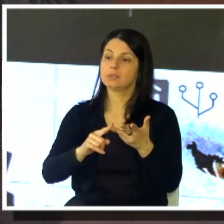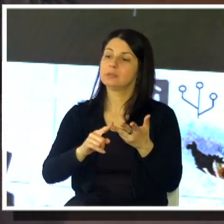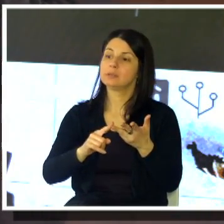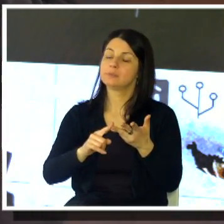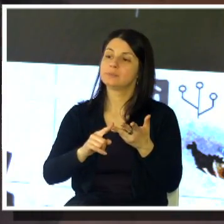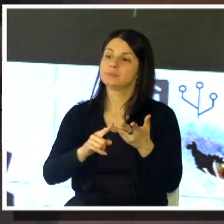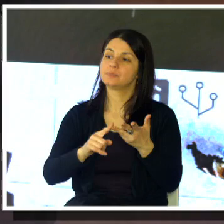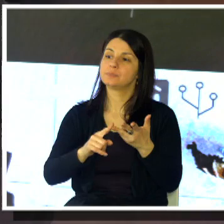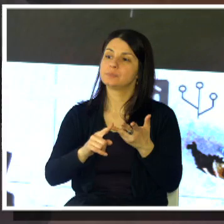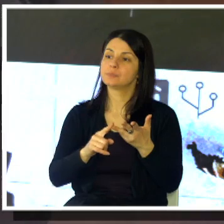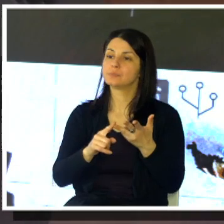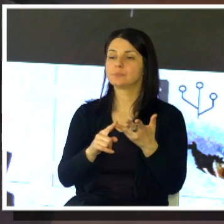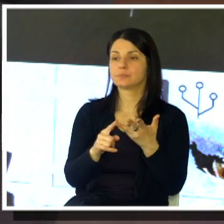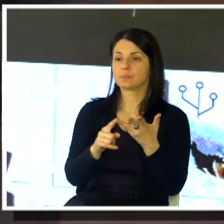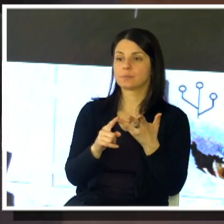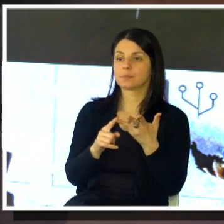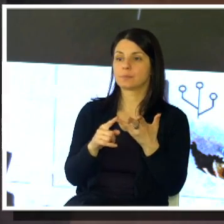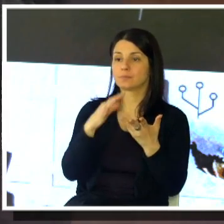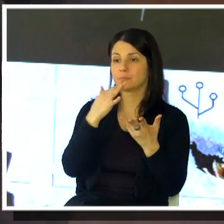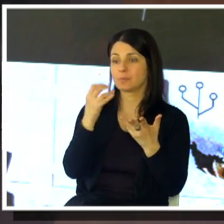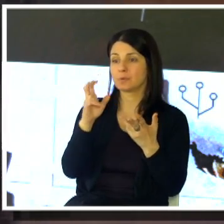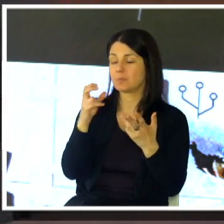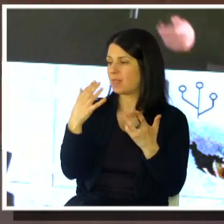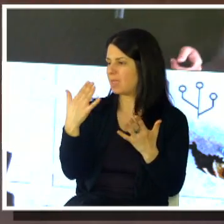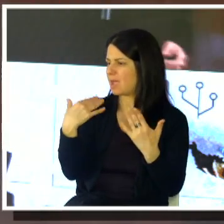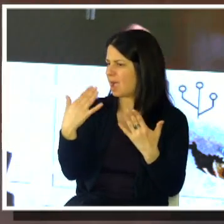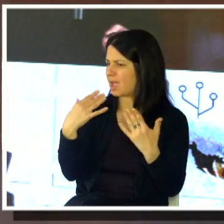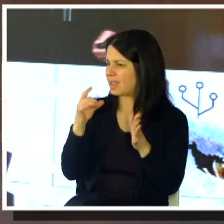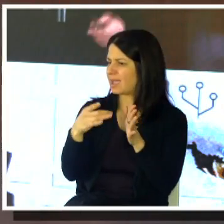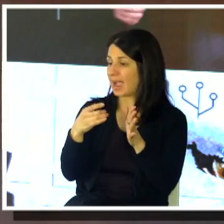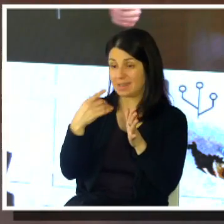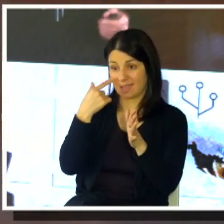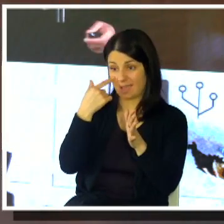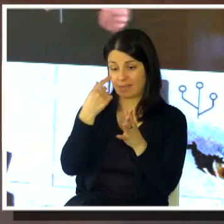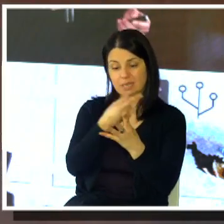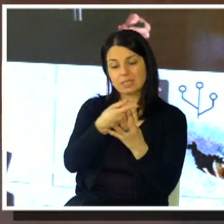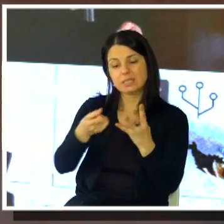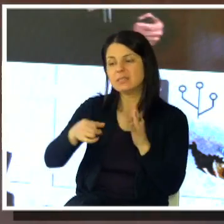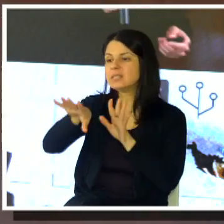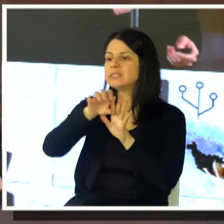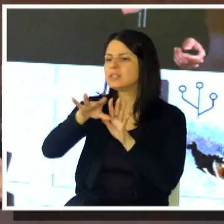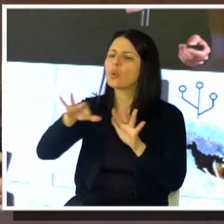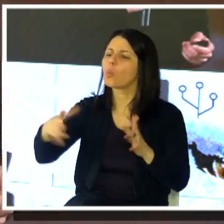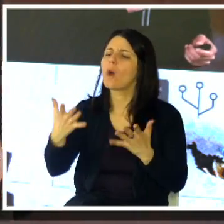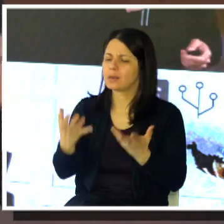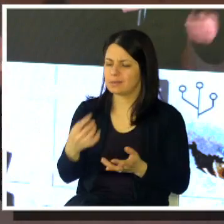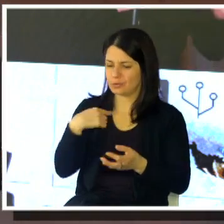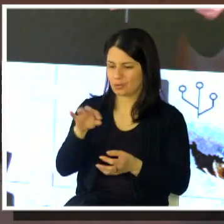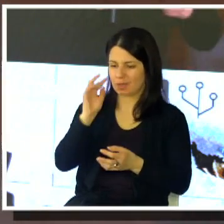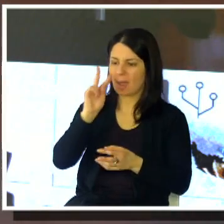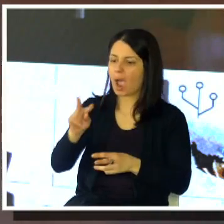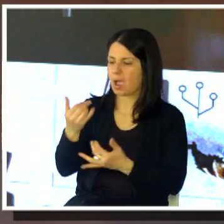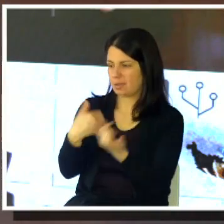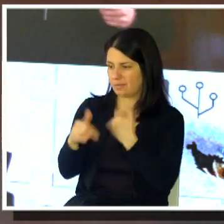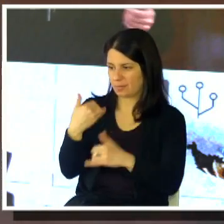y de ese tipo, por ejemplo, calidad del aire, cuál de ellos es lo que queremos, cuál de estos sensores. Y ahí